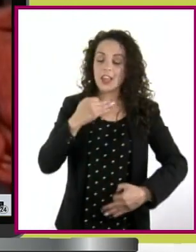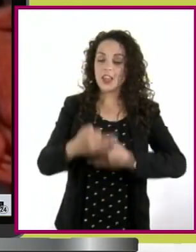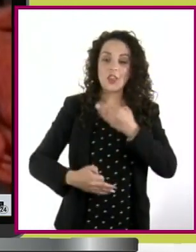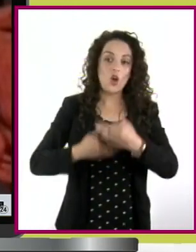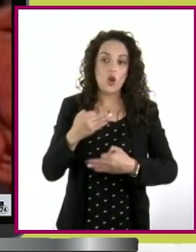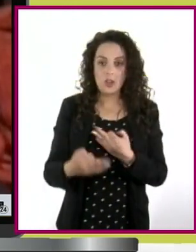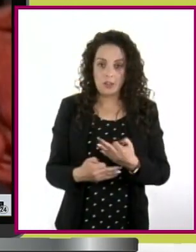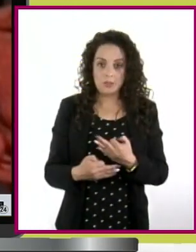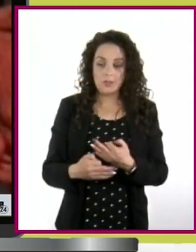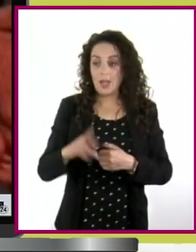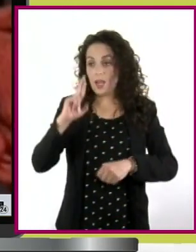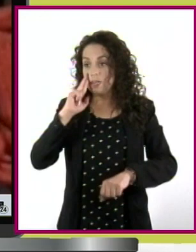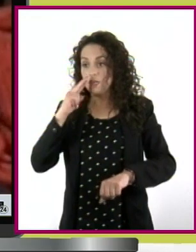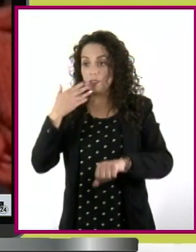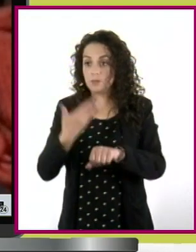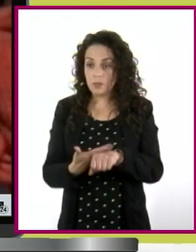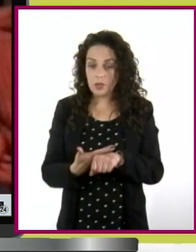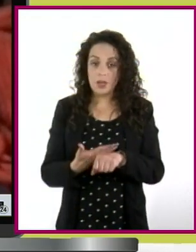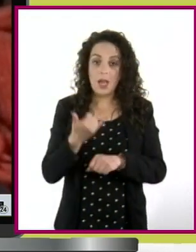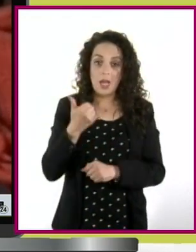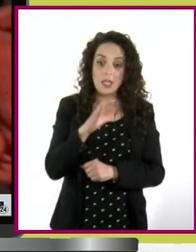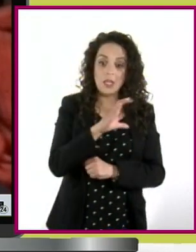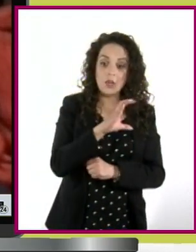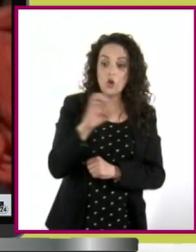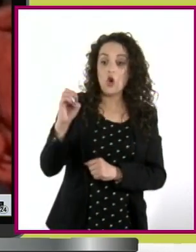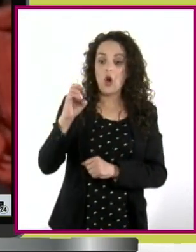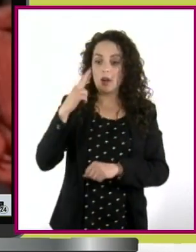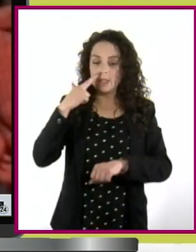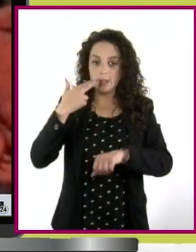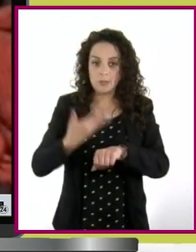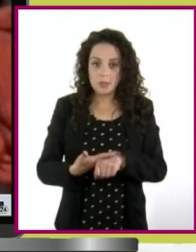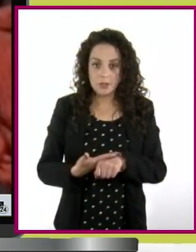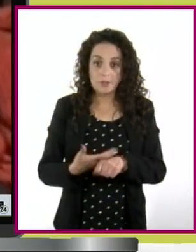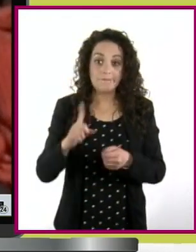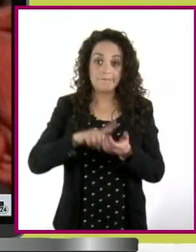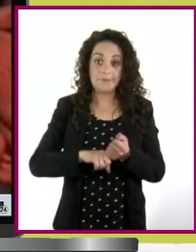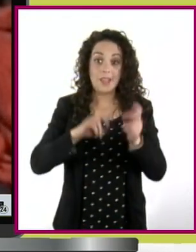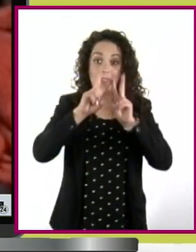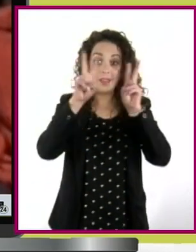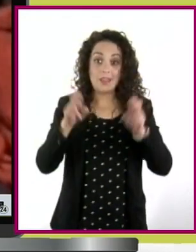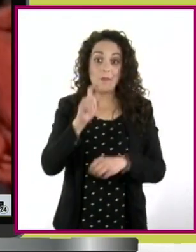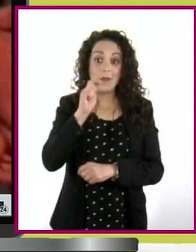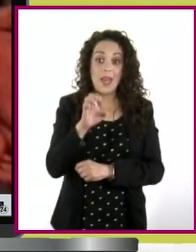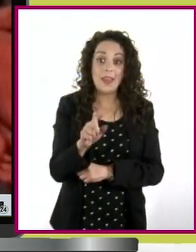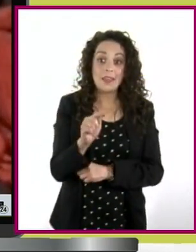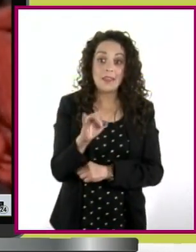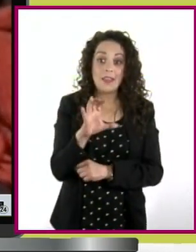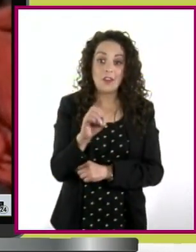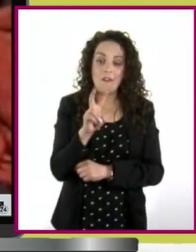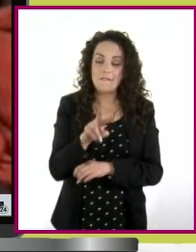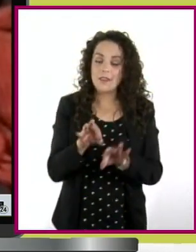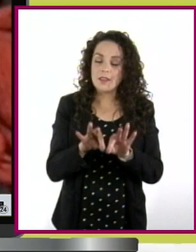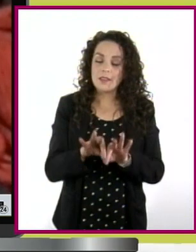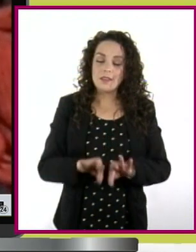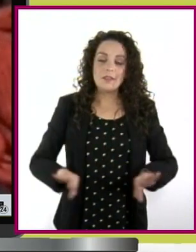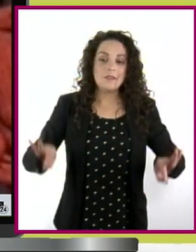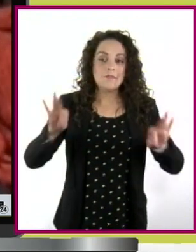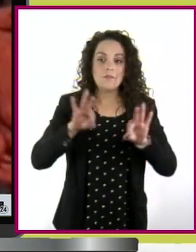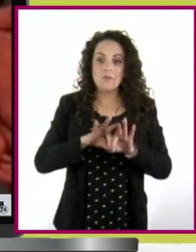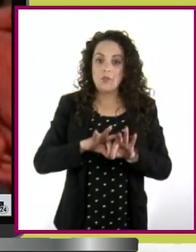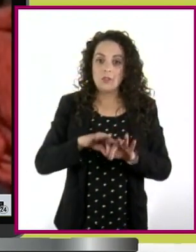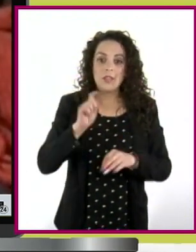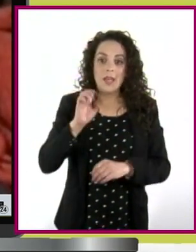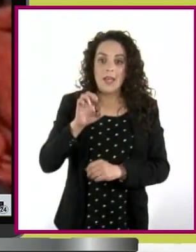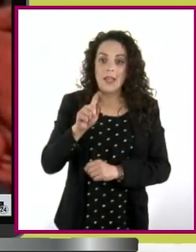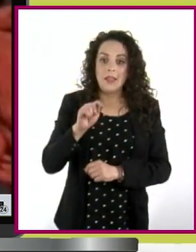de responsabilidad y de corresponsabilidad, pues hablamos de temas éticos. Es muy importante la ética en